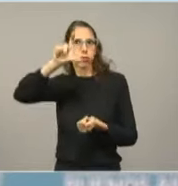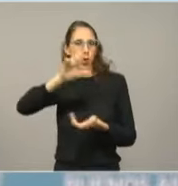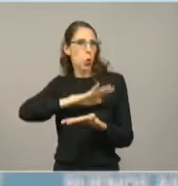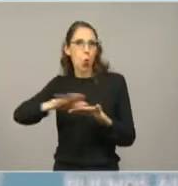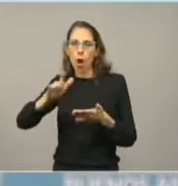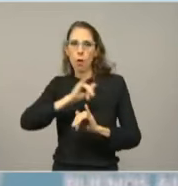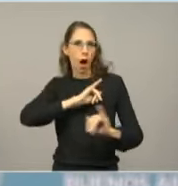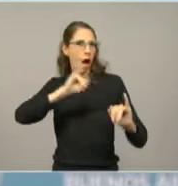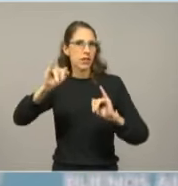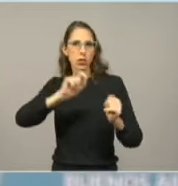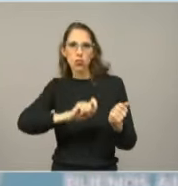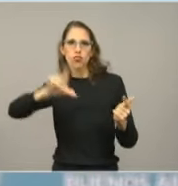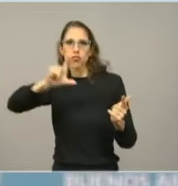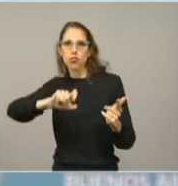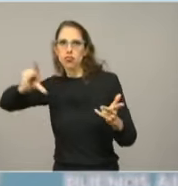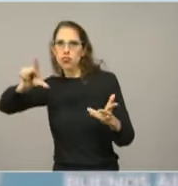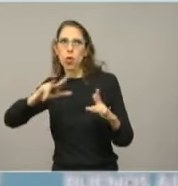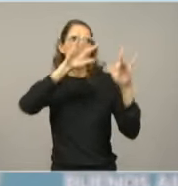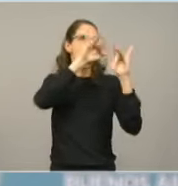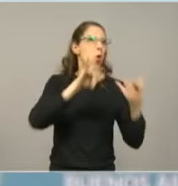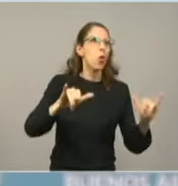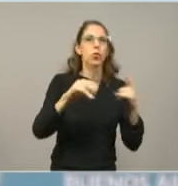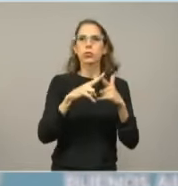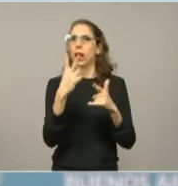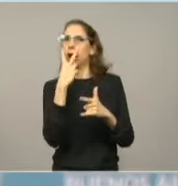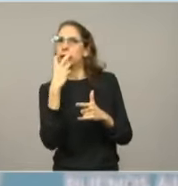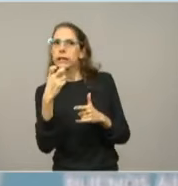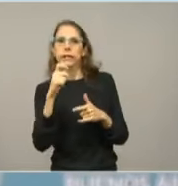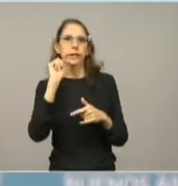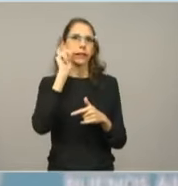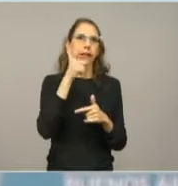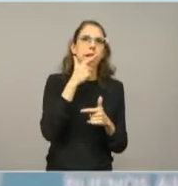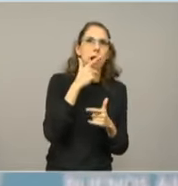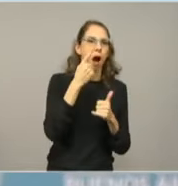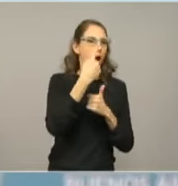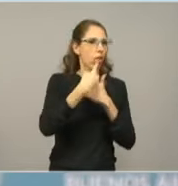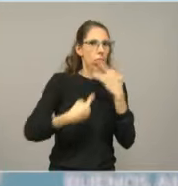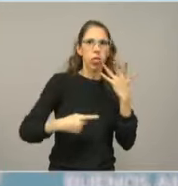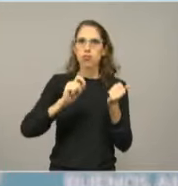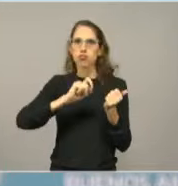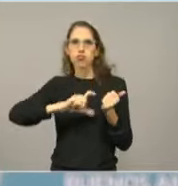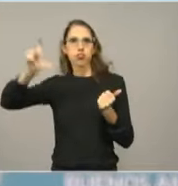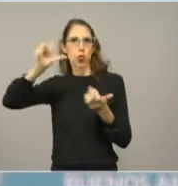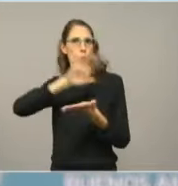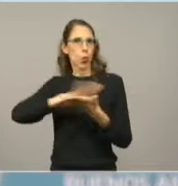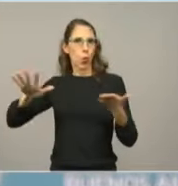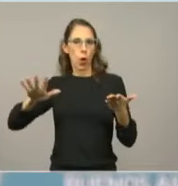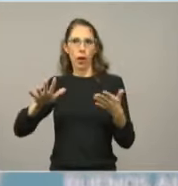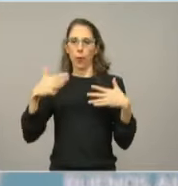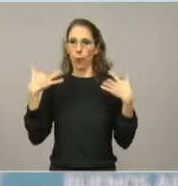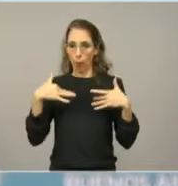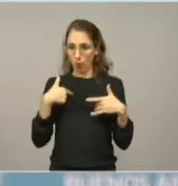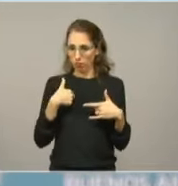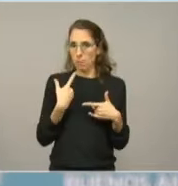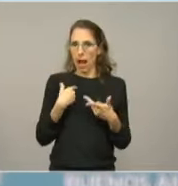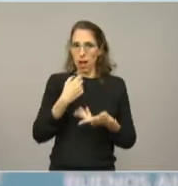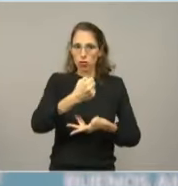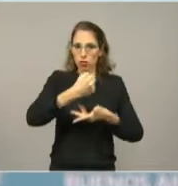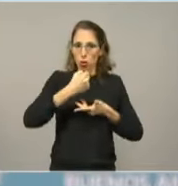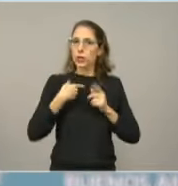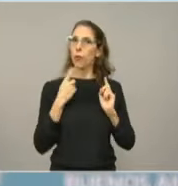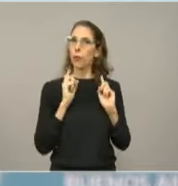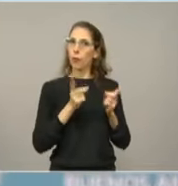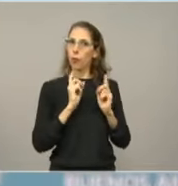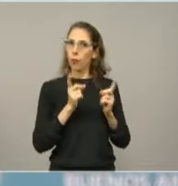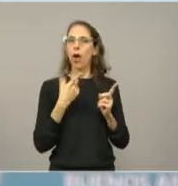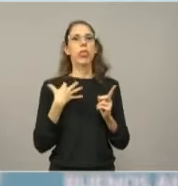el costo de la energía de la luz de la electricidad del gas y por lo tanto la necesidad de reinscripción que ha establecido el gobierno nacional